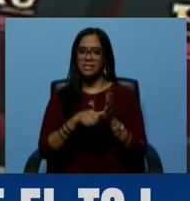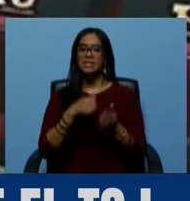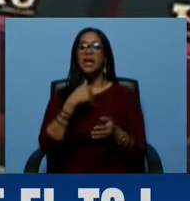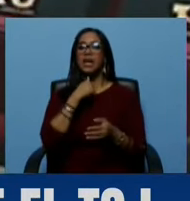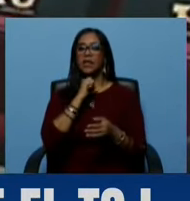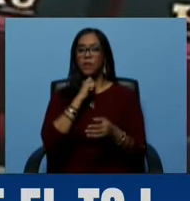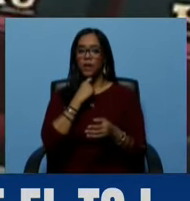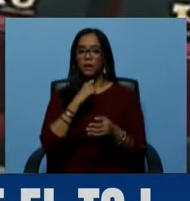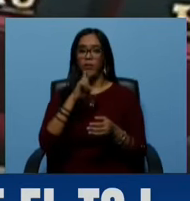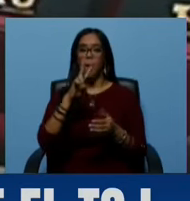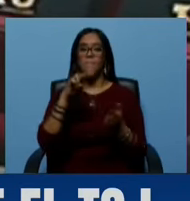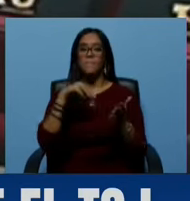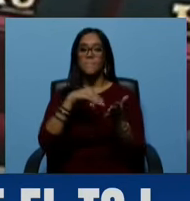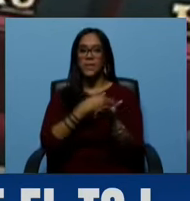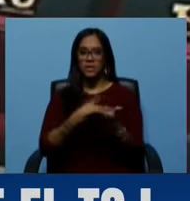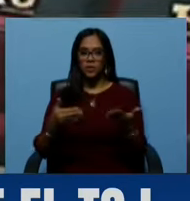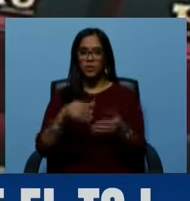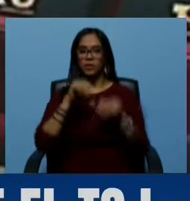identidad